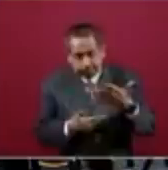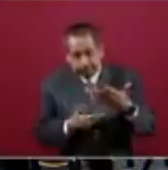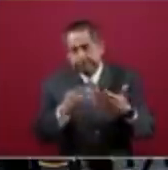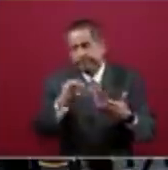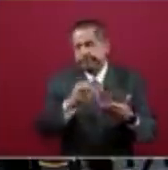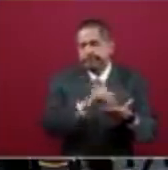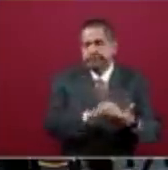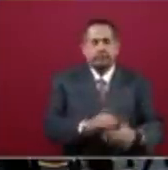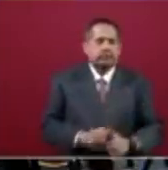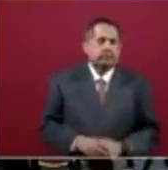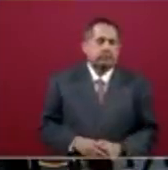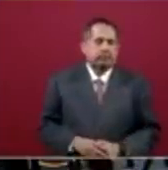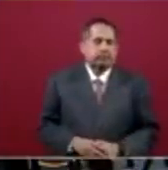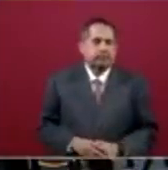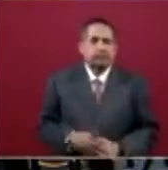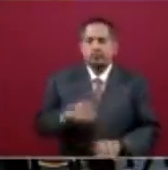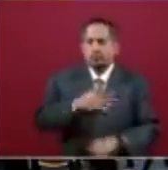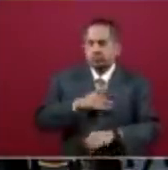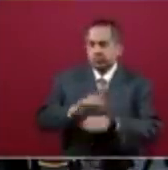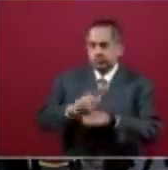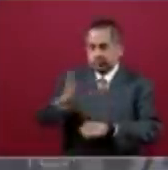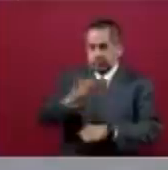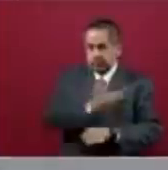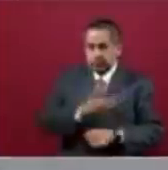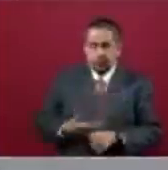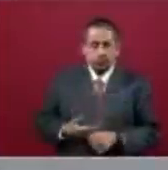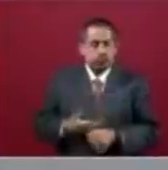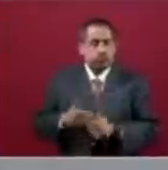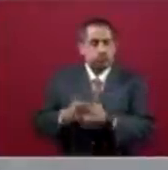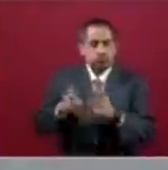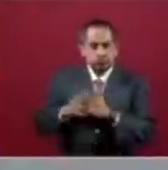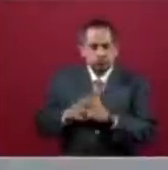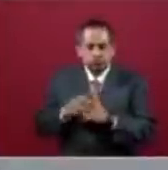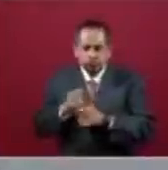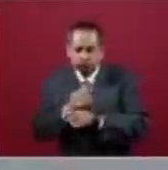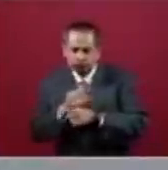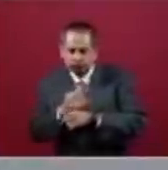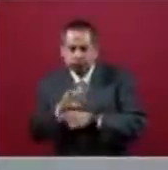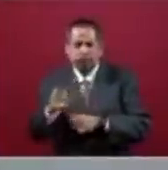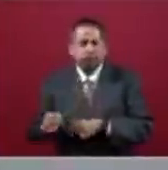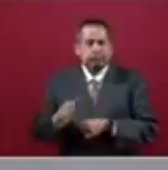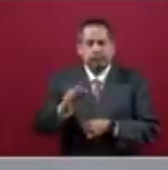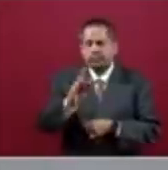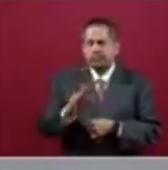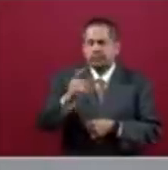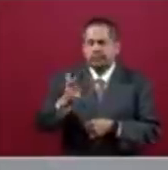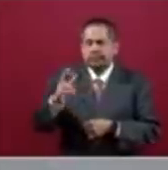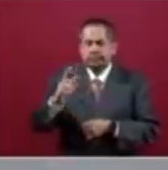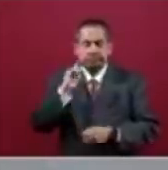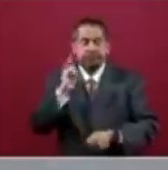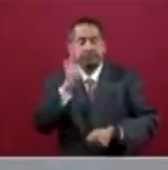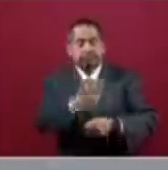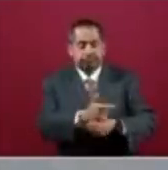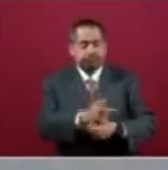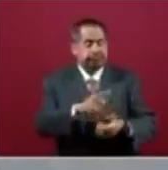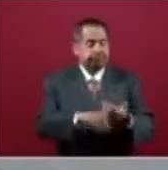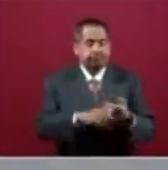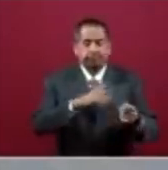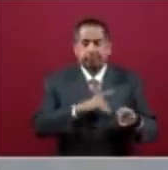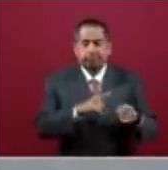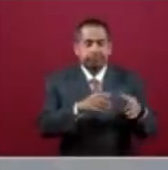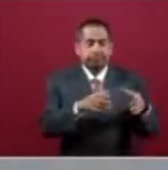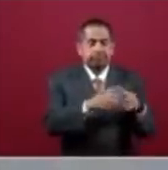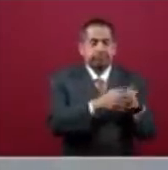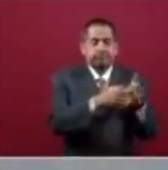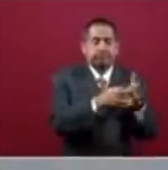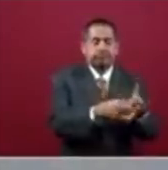Buenos días, presidente. A través del área de inteligencia, la Fiscalía General de la República detectó que hay una unión entre